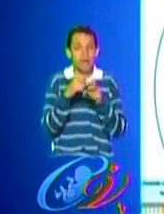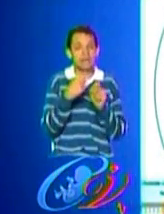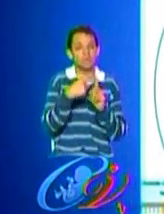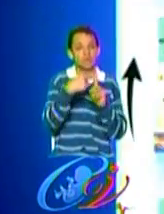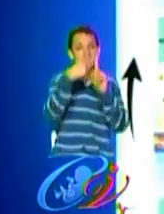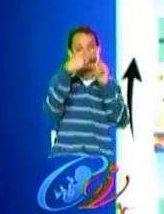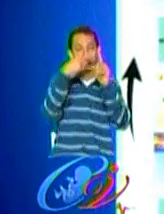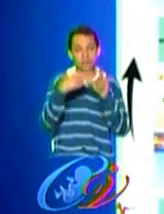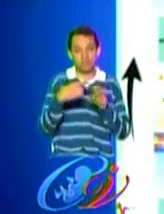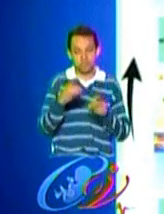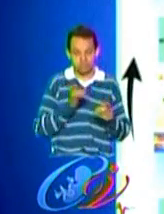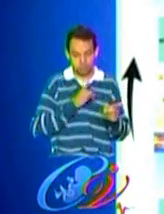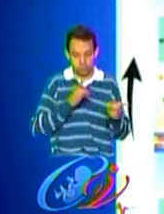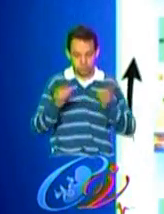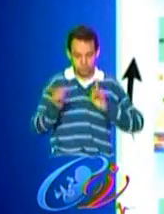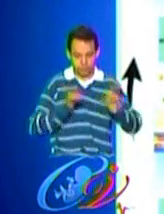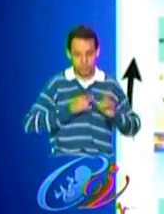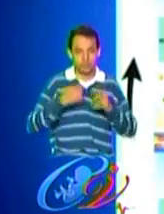dentro del cuerpo, ¿cierto?